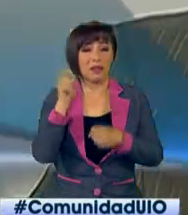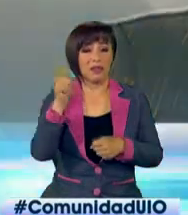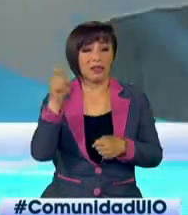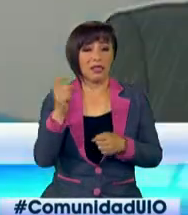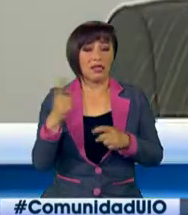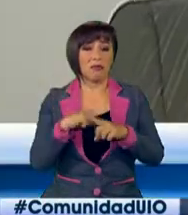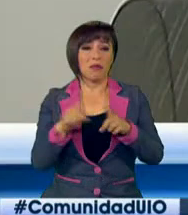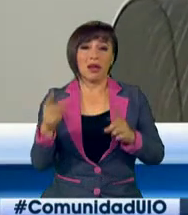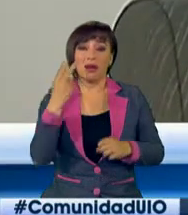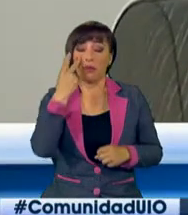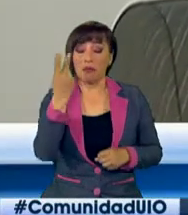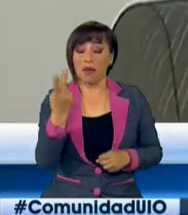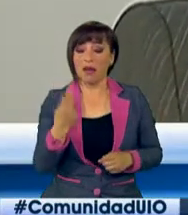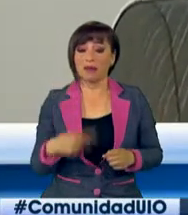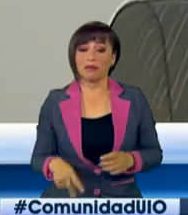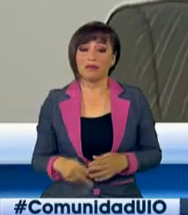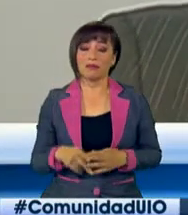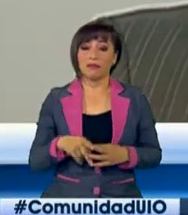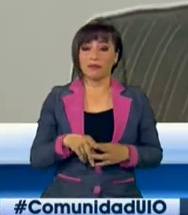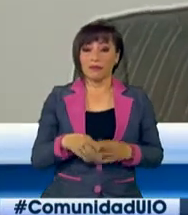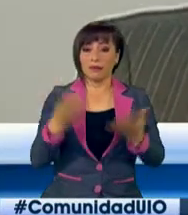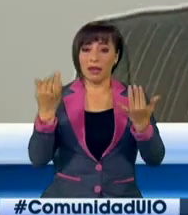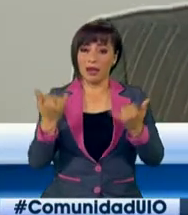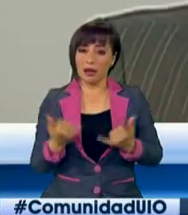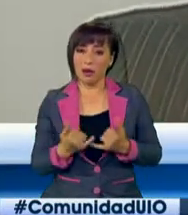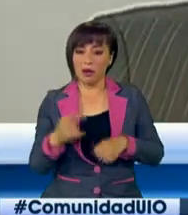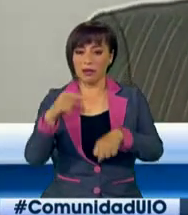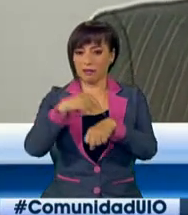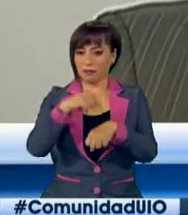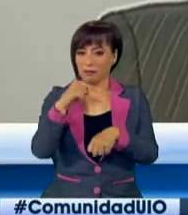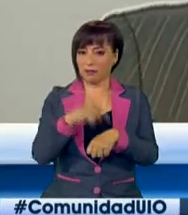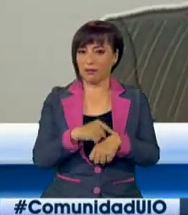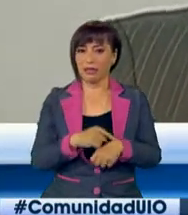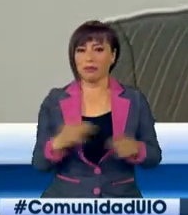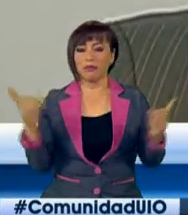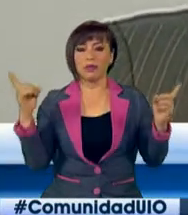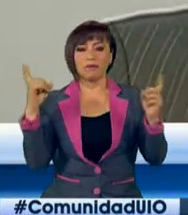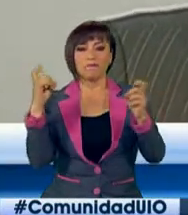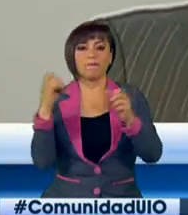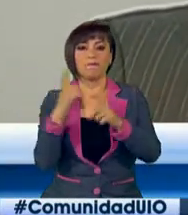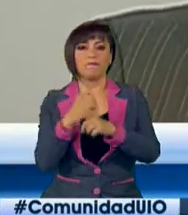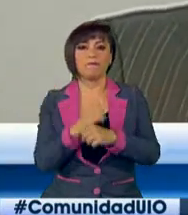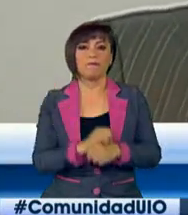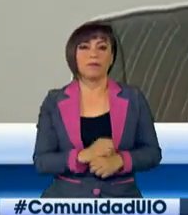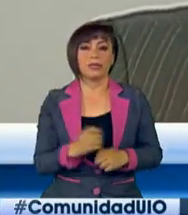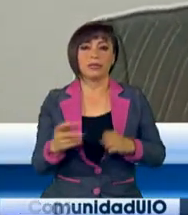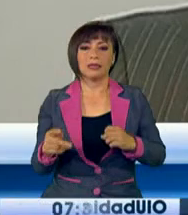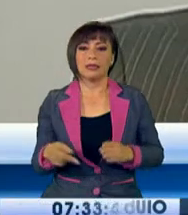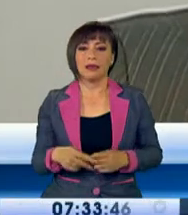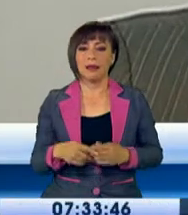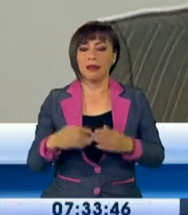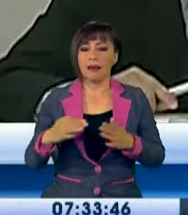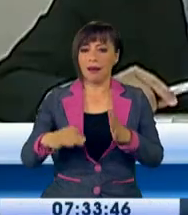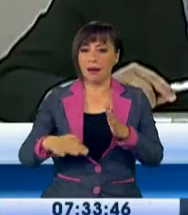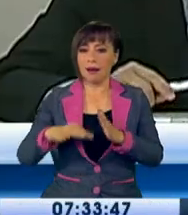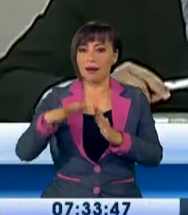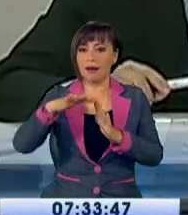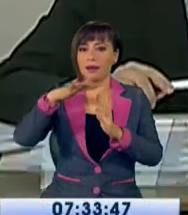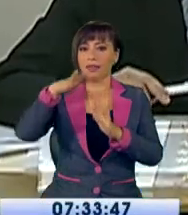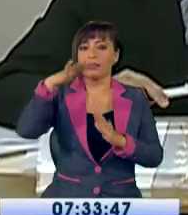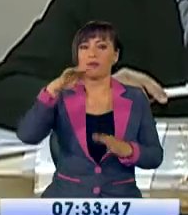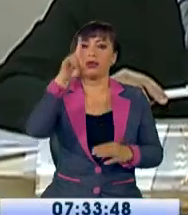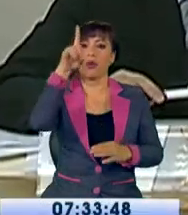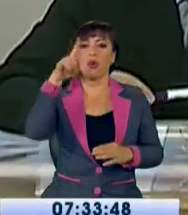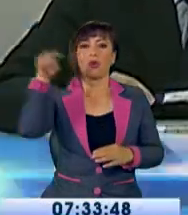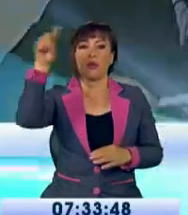crecimiento del segundo trimestre del Ecuador en términos interanuales fue del 1%. Sin embargo,